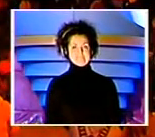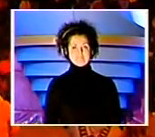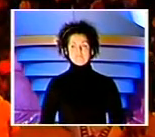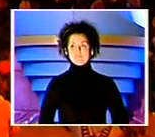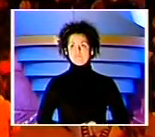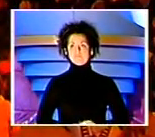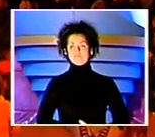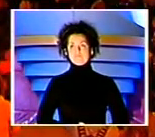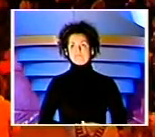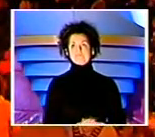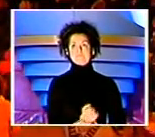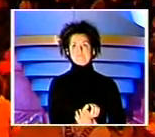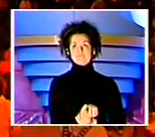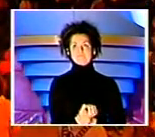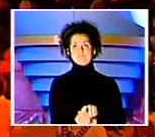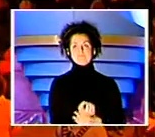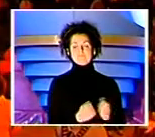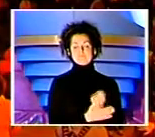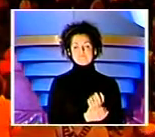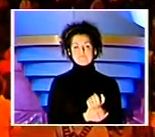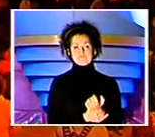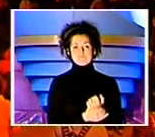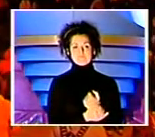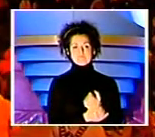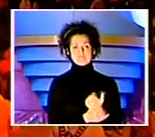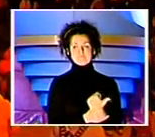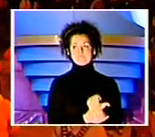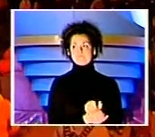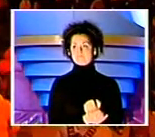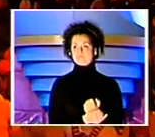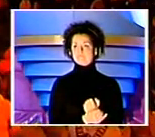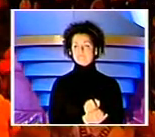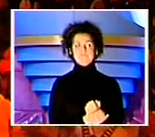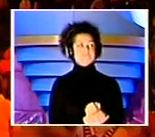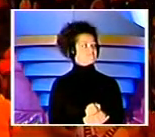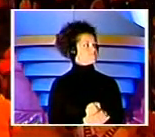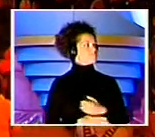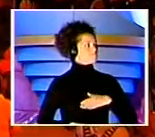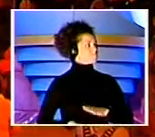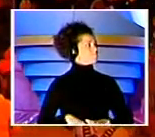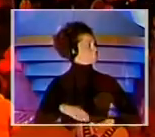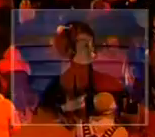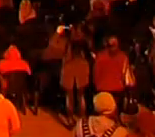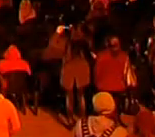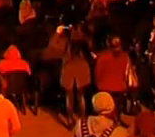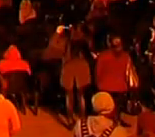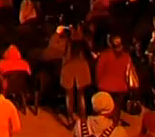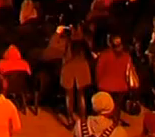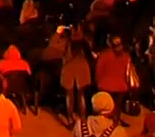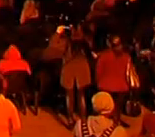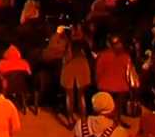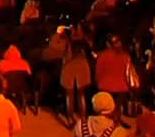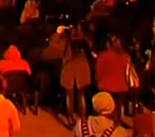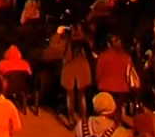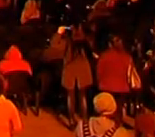cada año vienen más fuerte, y creo que este año van a haber sorpresas. Oye, ayer además fue espectacular, el público tremendamente cariñoso, el público que no entendió de